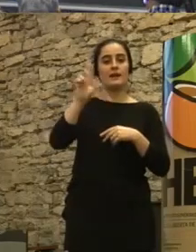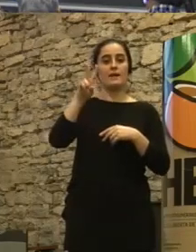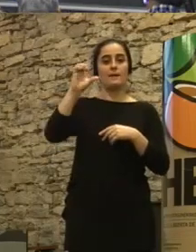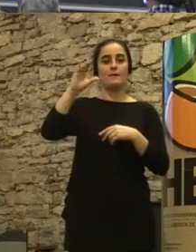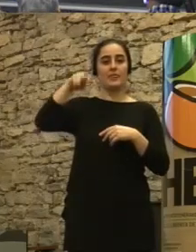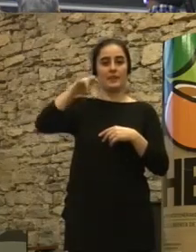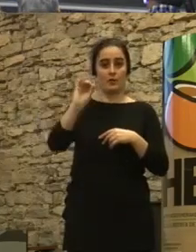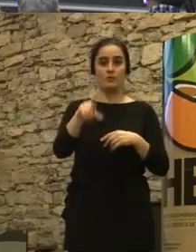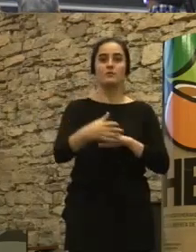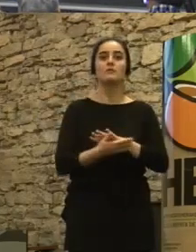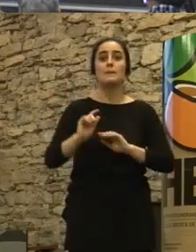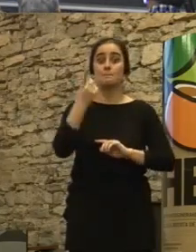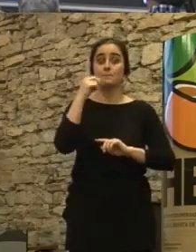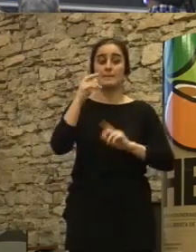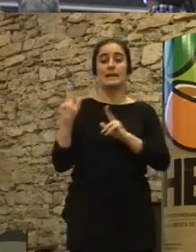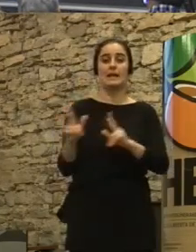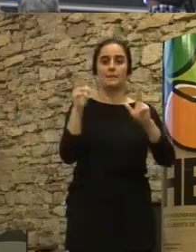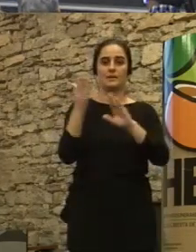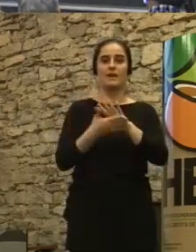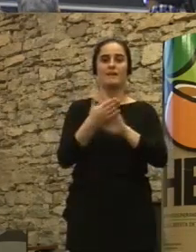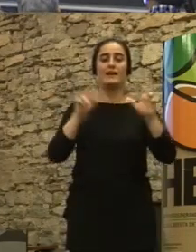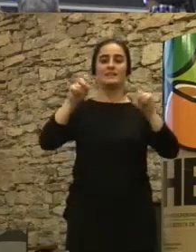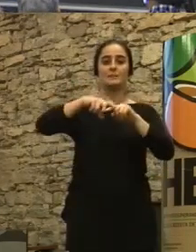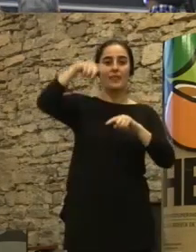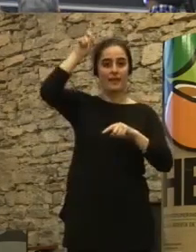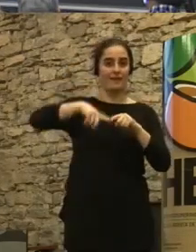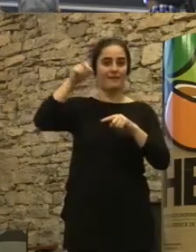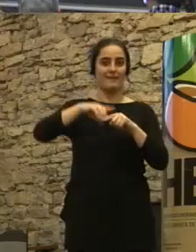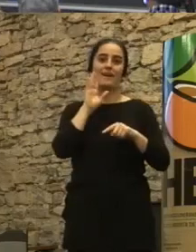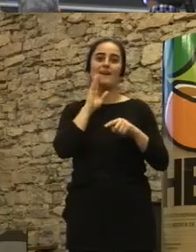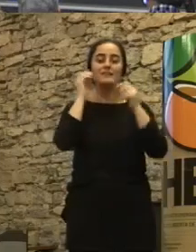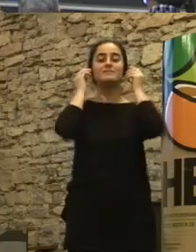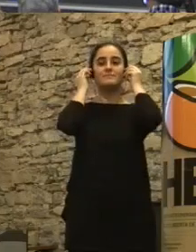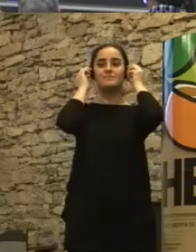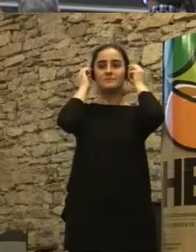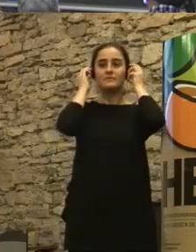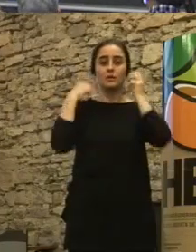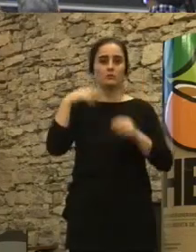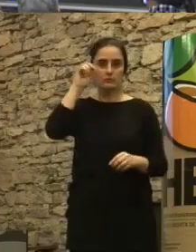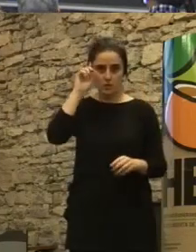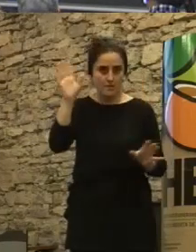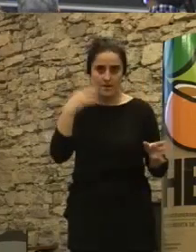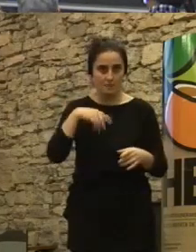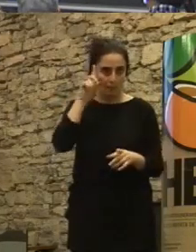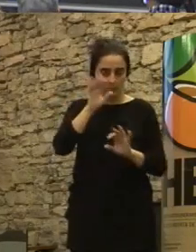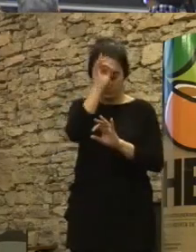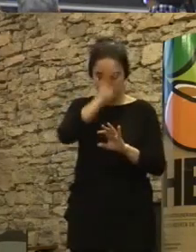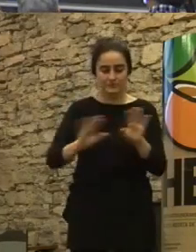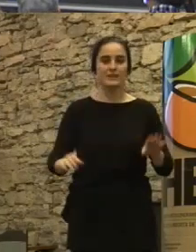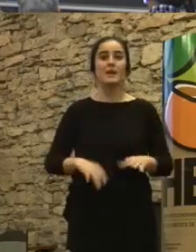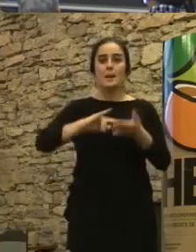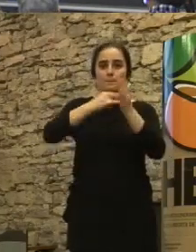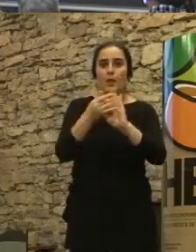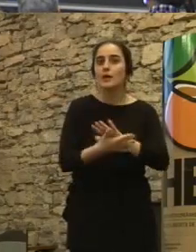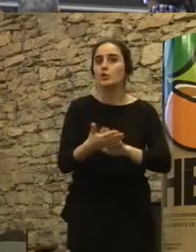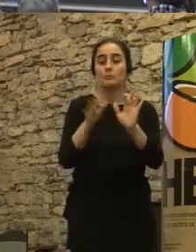capítulo hace mención al proyecto de la escalera. ¡Ostras! ¡Qué buena! Sí, qué sí, buena. Sí, aluciné, yo no sabía nada, ¿eh? O sea, y no se menciona el proyecto en